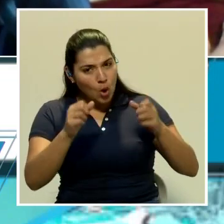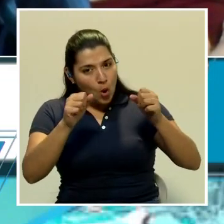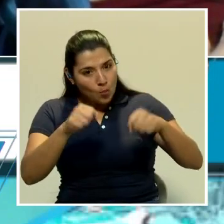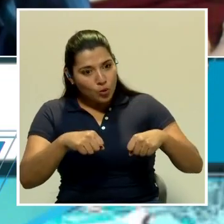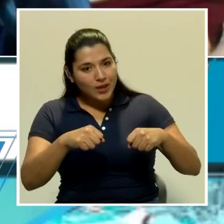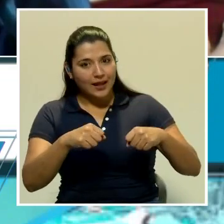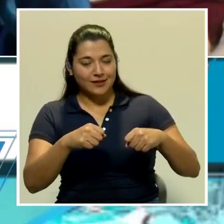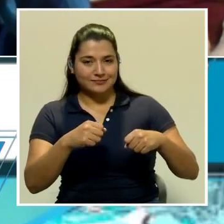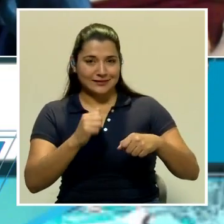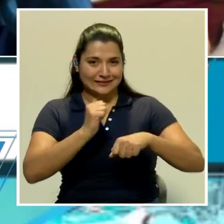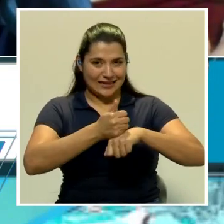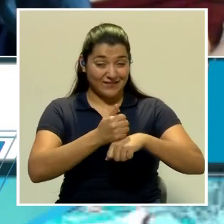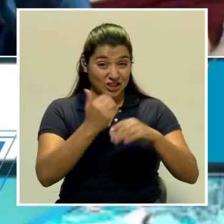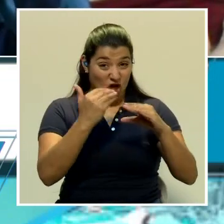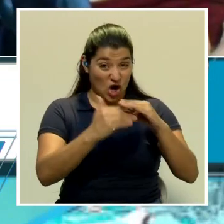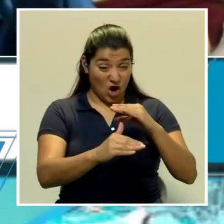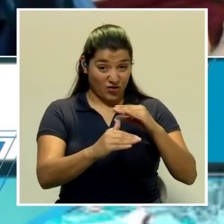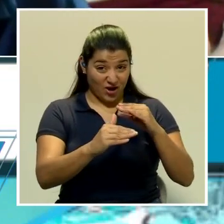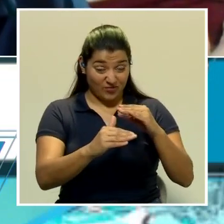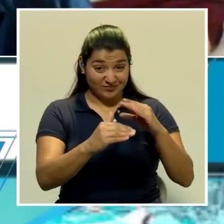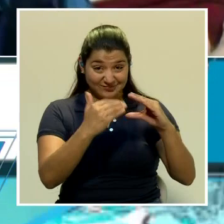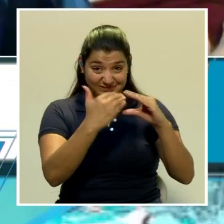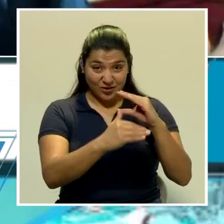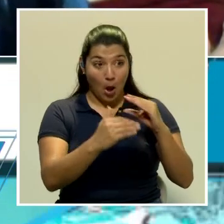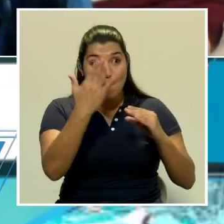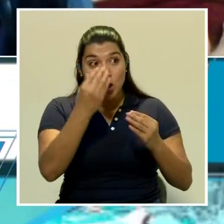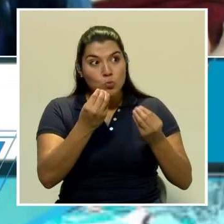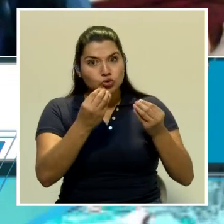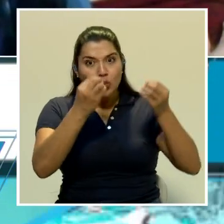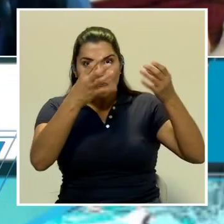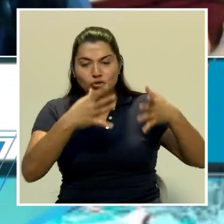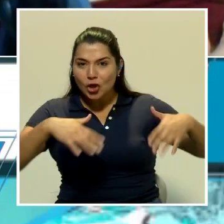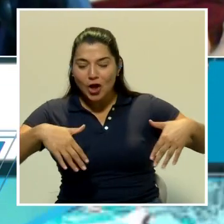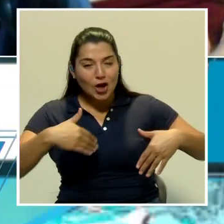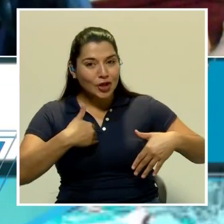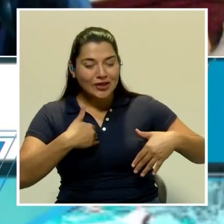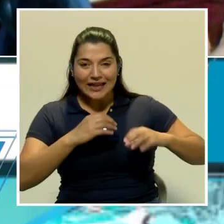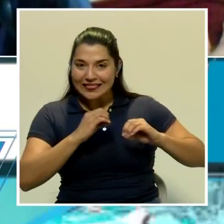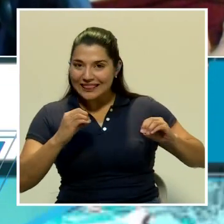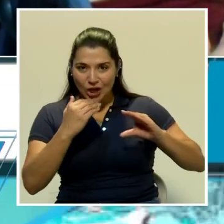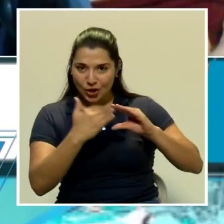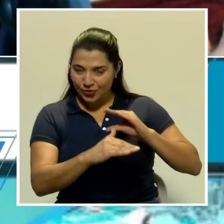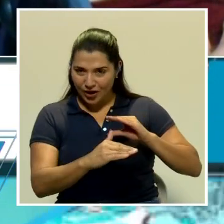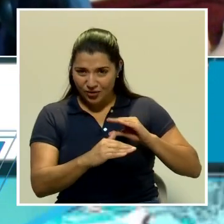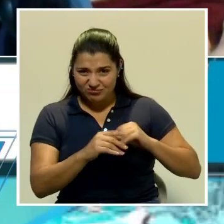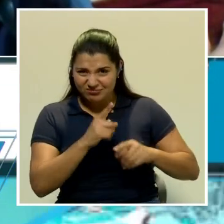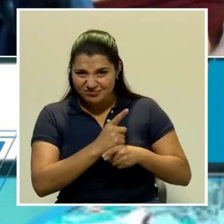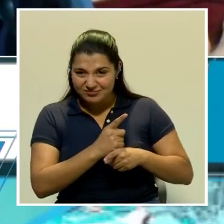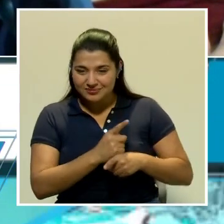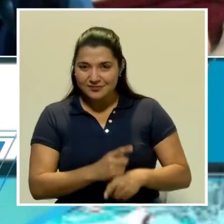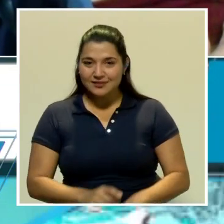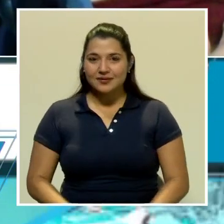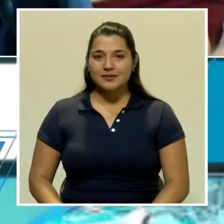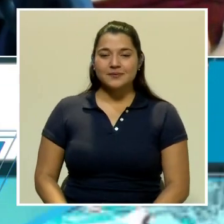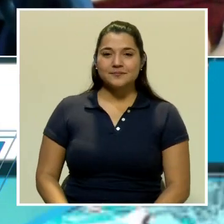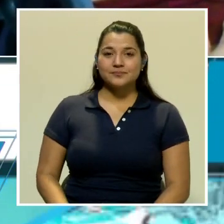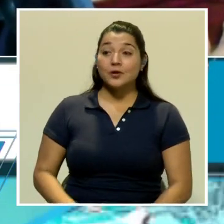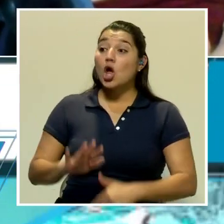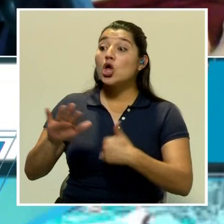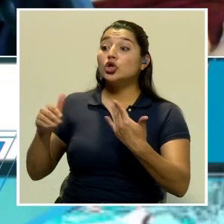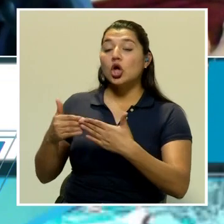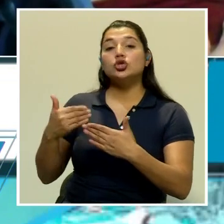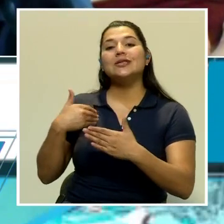correo electrónico, porque entiendo que había una buena cantidad de docentes que no tenían ni siquiera correo electrónico. ¿Es correcto? Todos